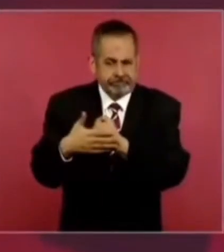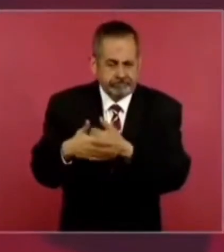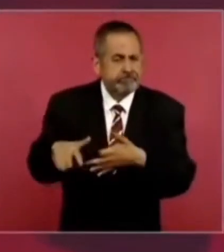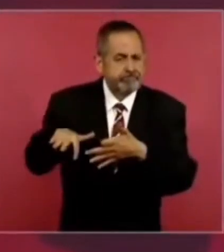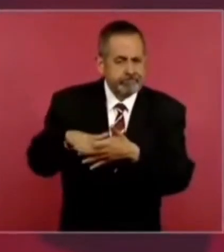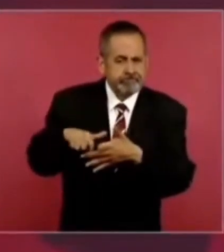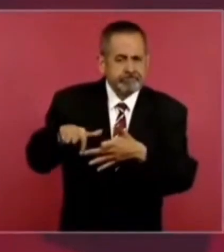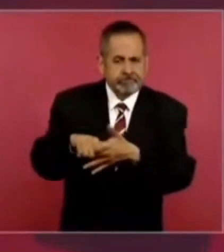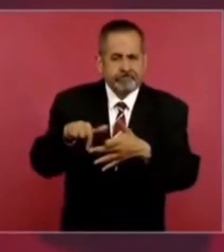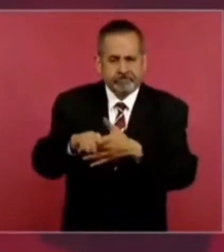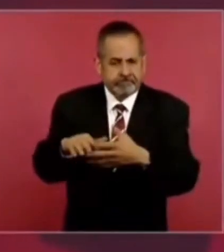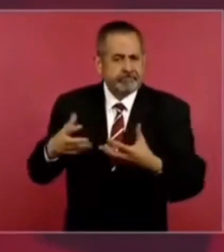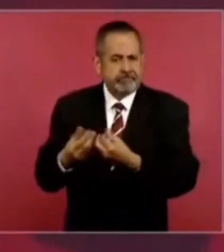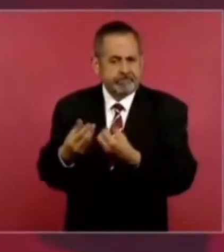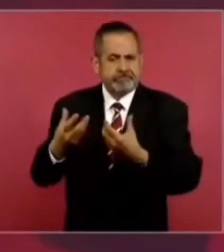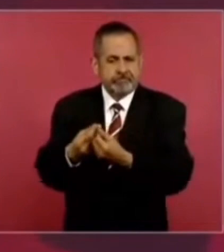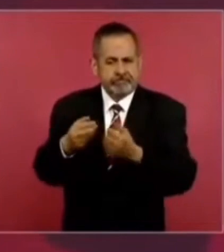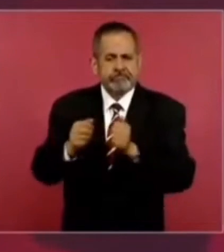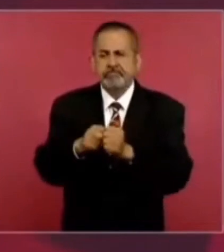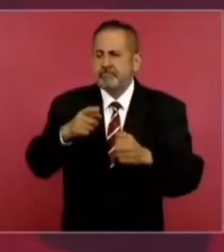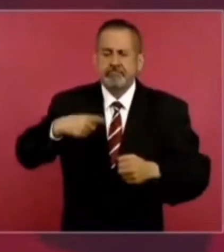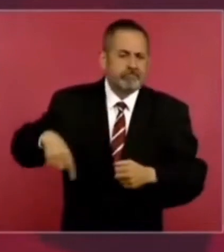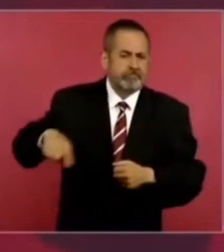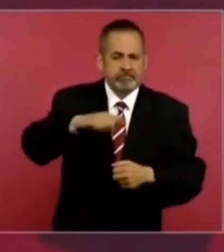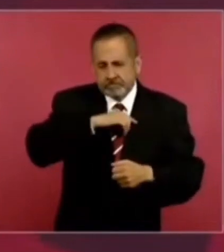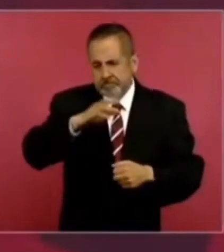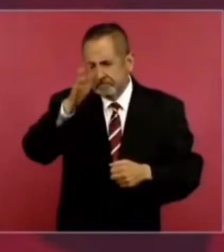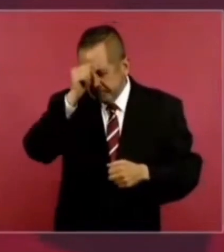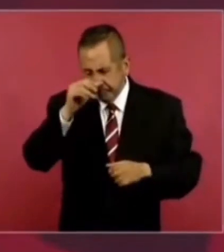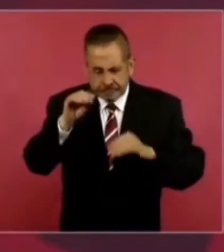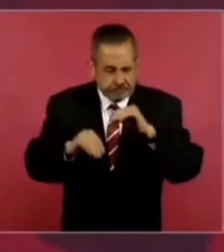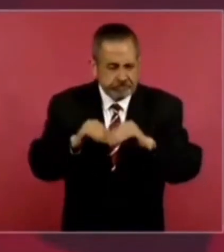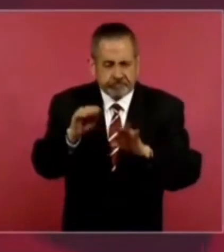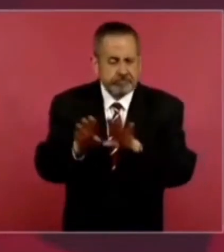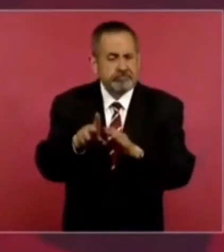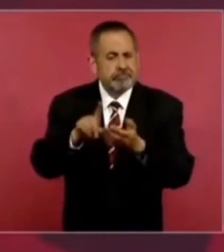y lograr estos acuerdos bilaterales y seguirnos ayudando.